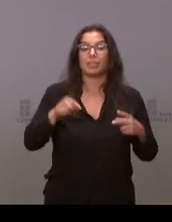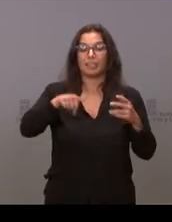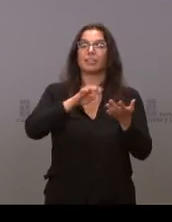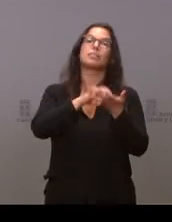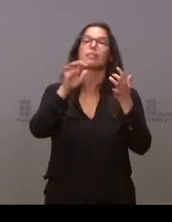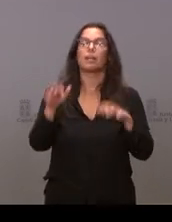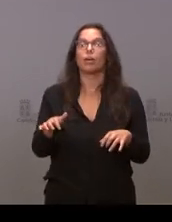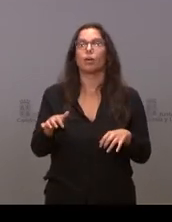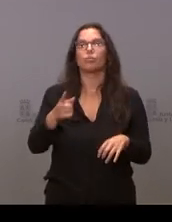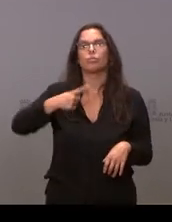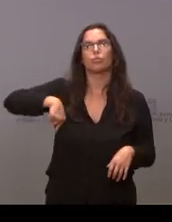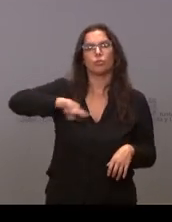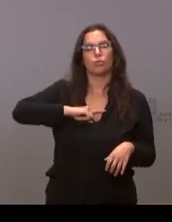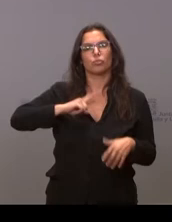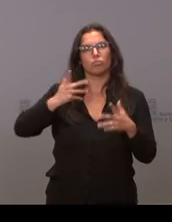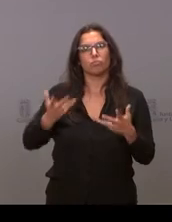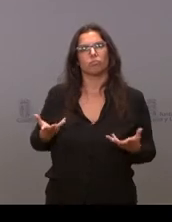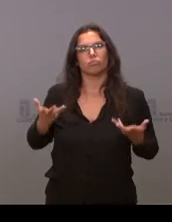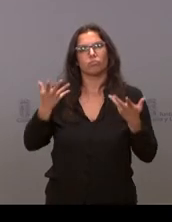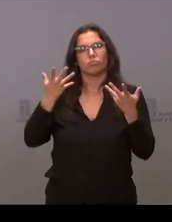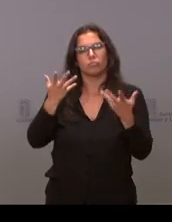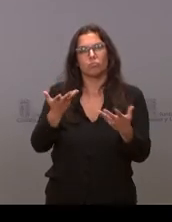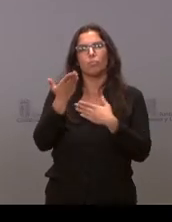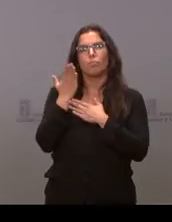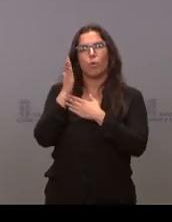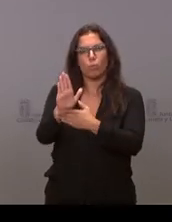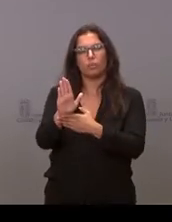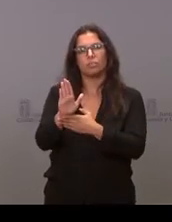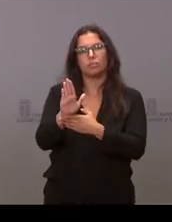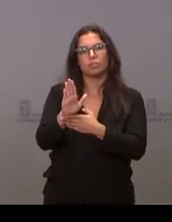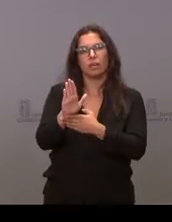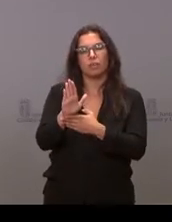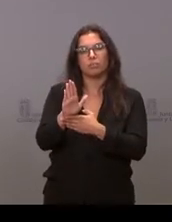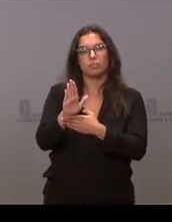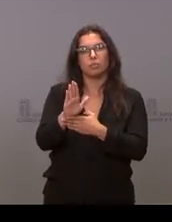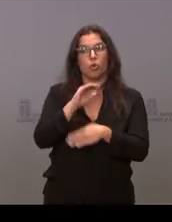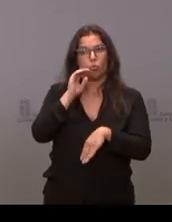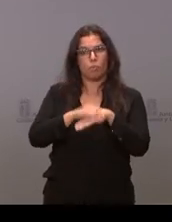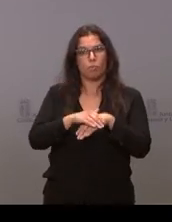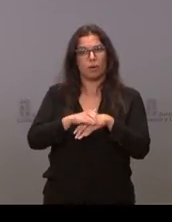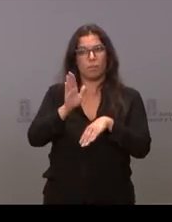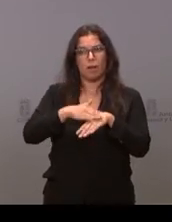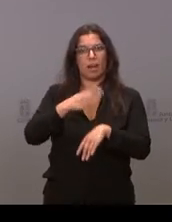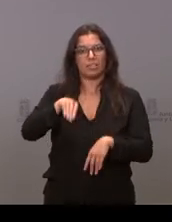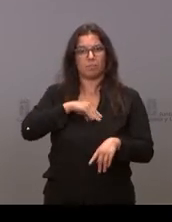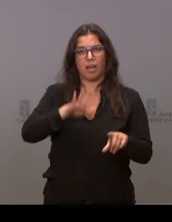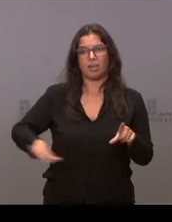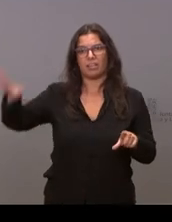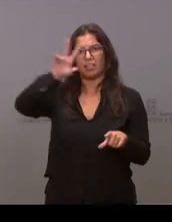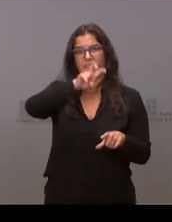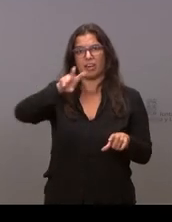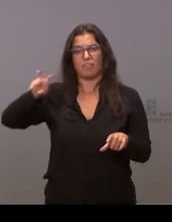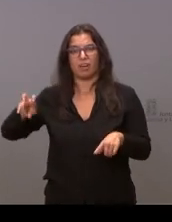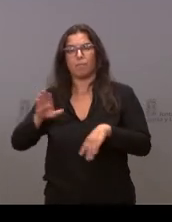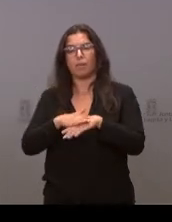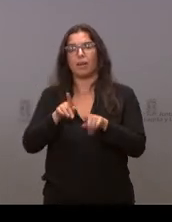León hemos contribuido con una propuesta que puede ser aplicable a nivel nacional para que sean simples, por un